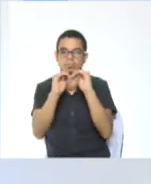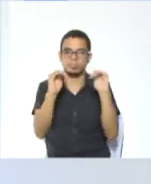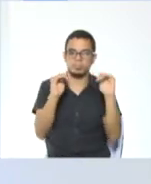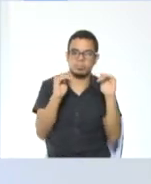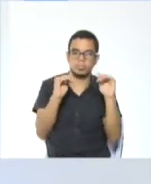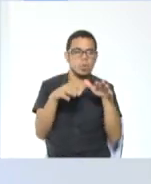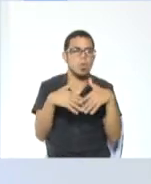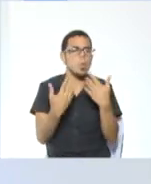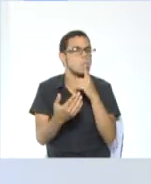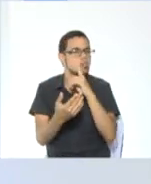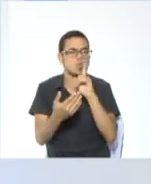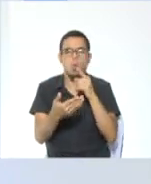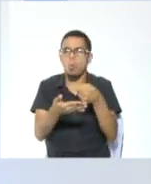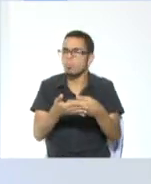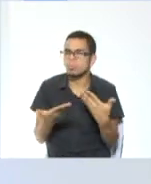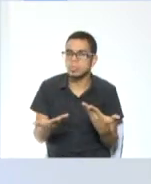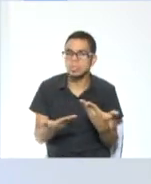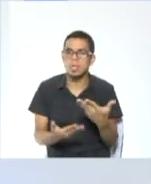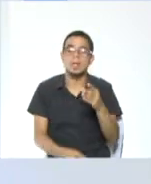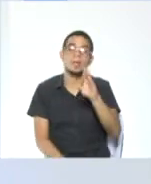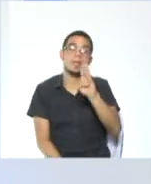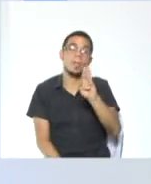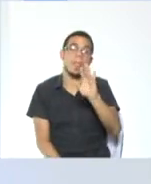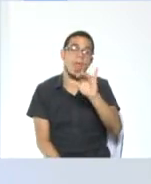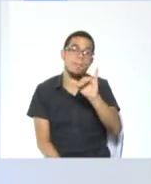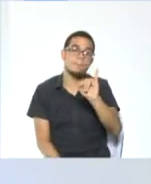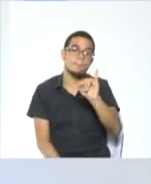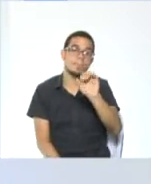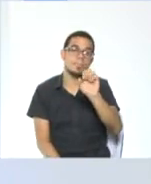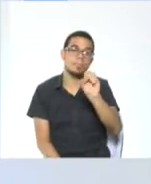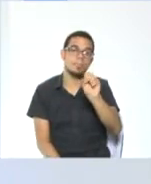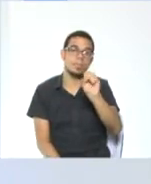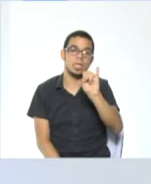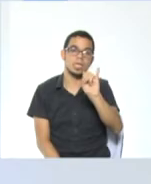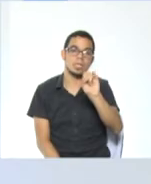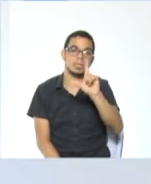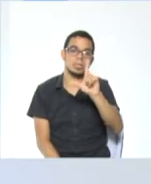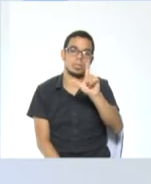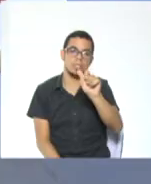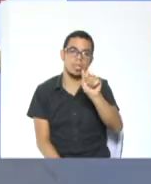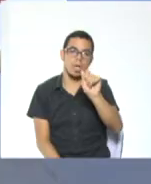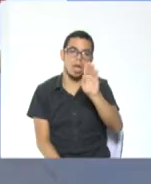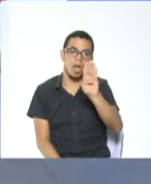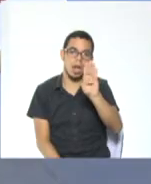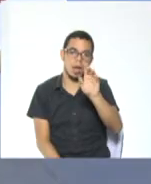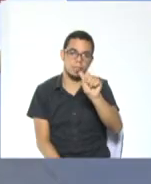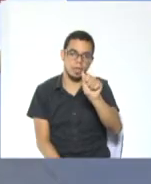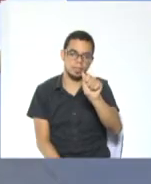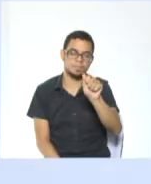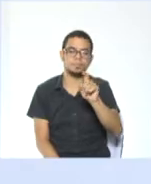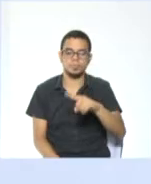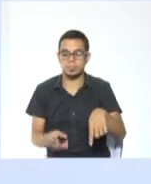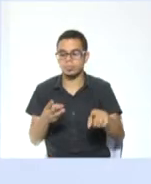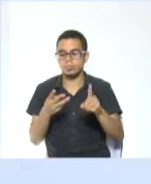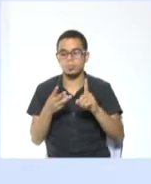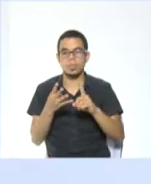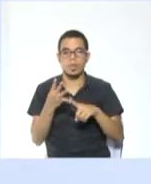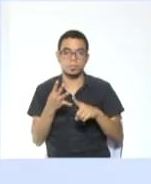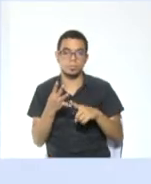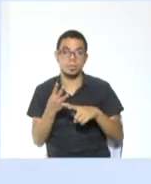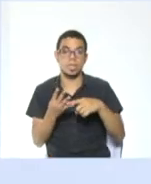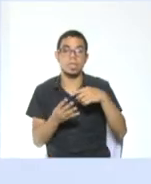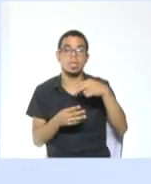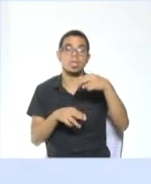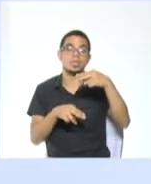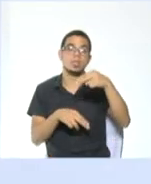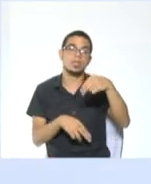palabra bisílaba. Aquí Tenemos la palabra niño, que también